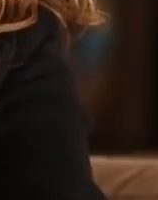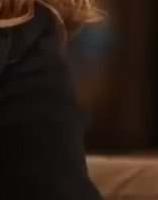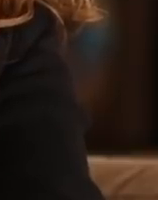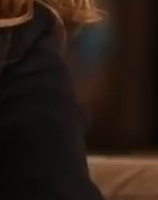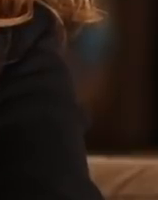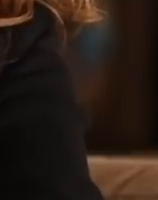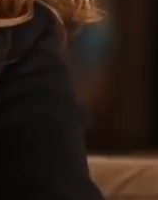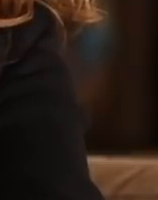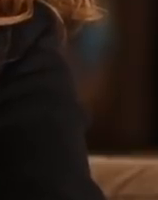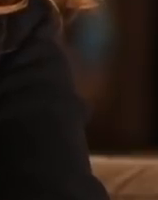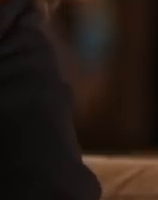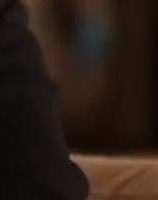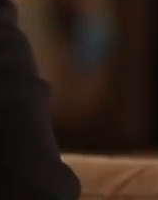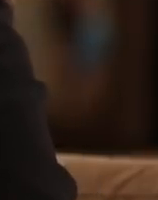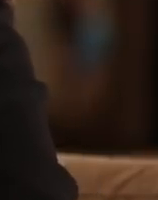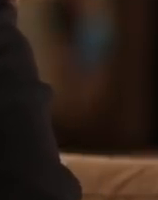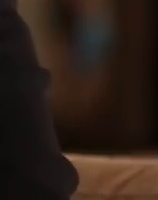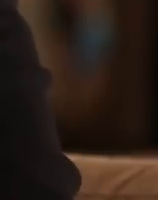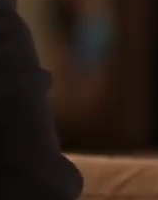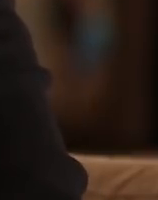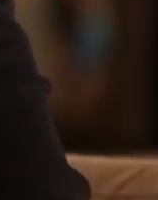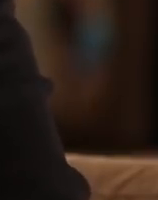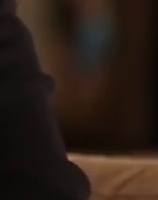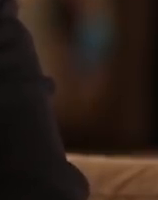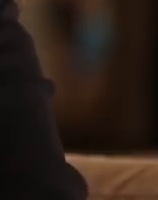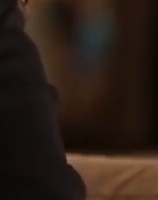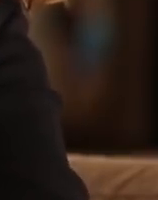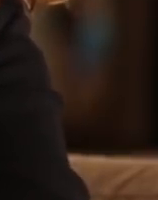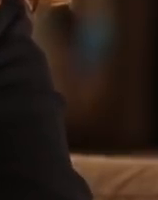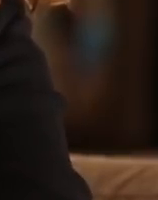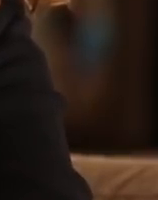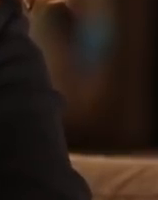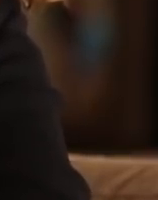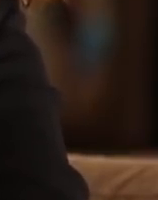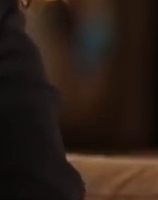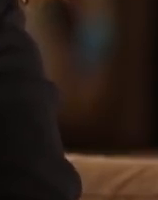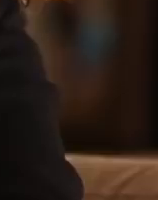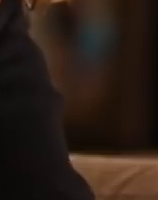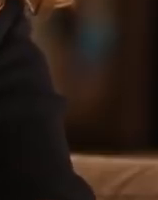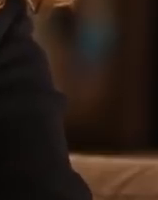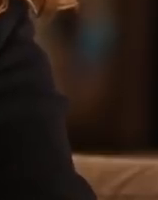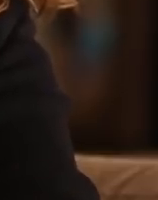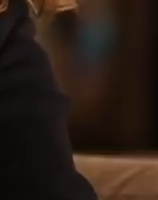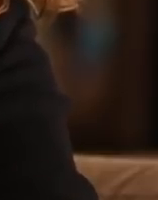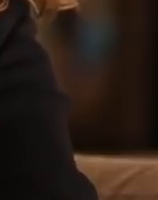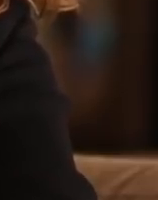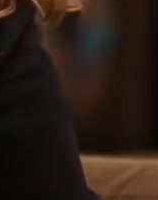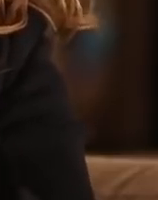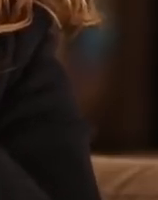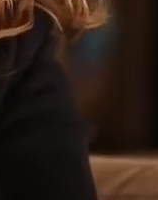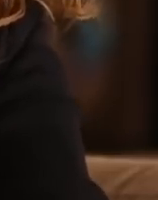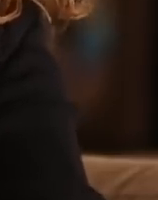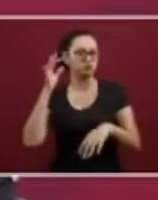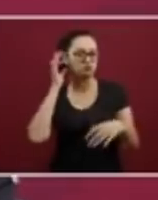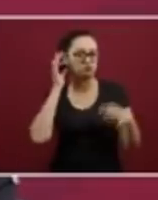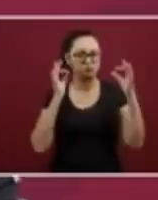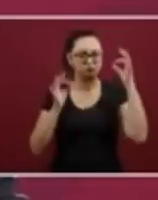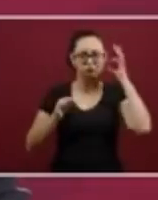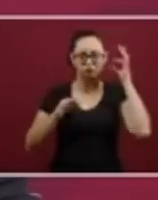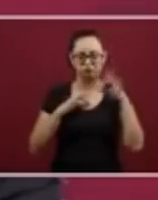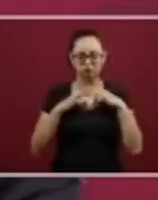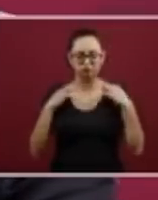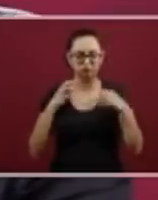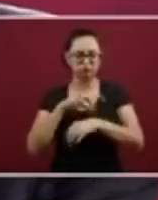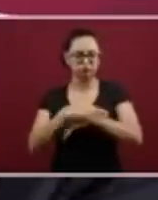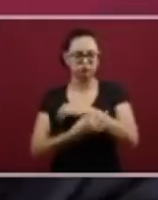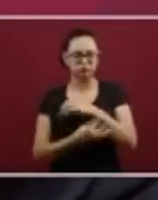el gobierno federal le quitó un inmueble a la activista rosi orozco quien junto con su esposo administraba dos propiedades de alto valor estas